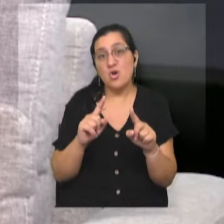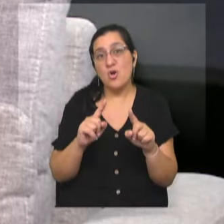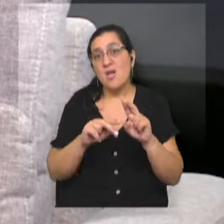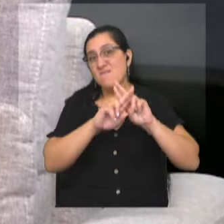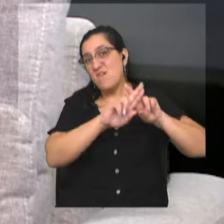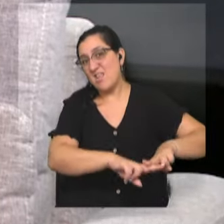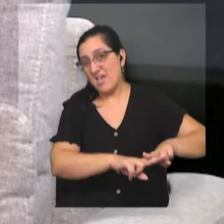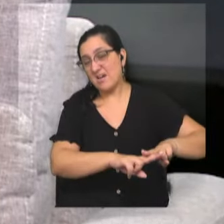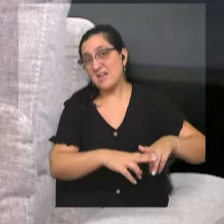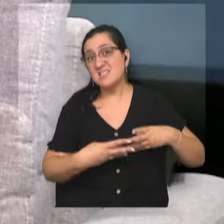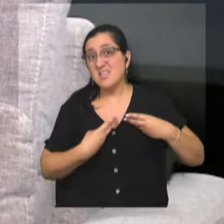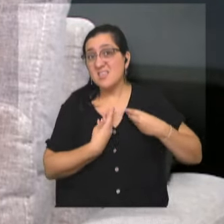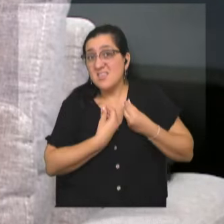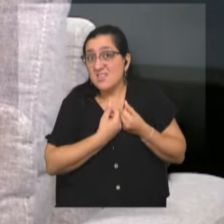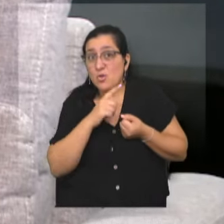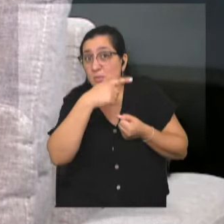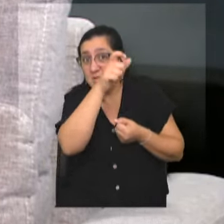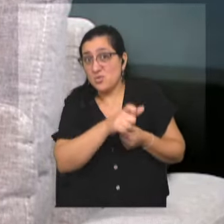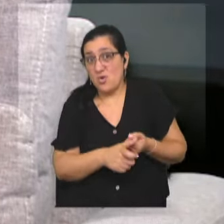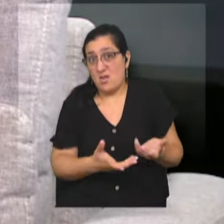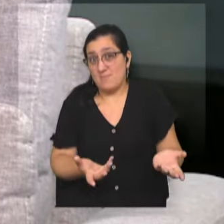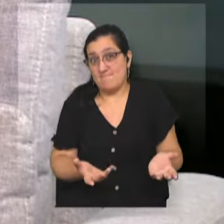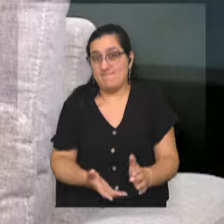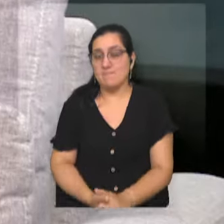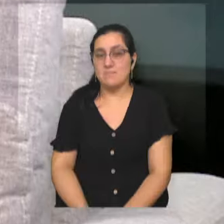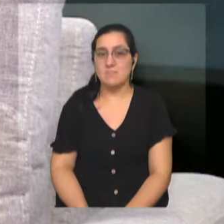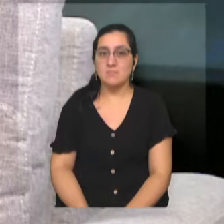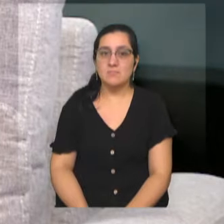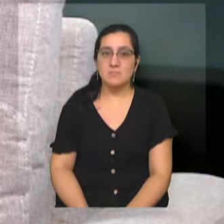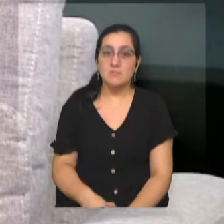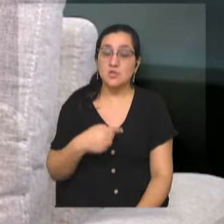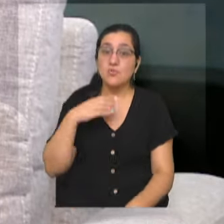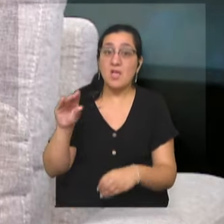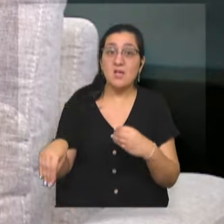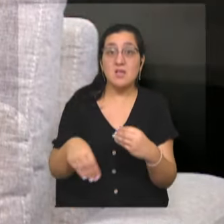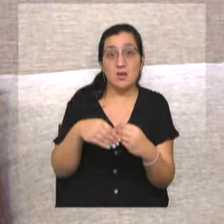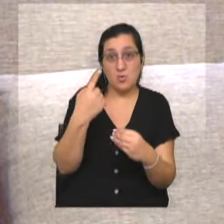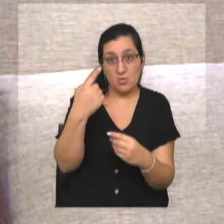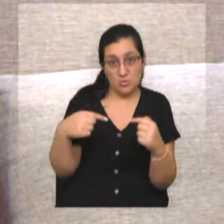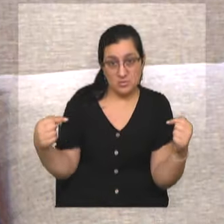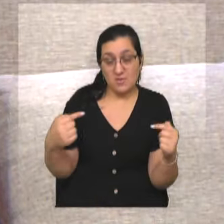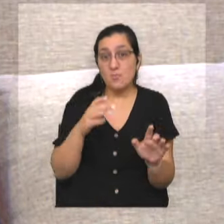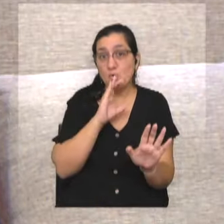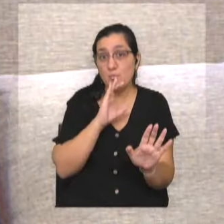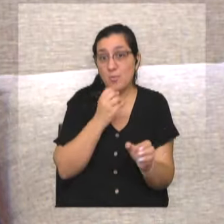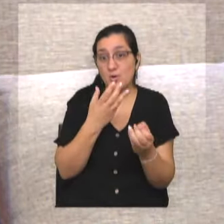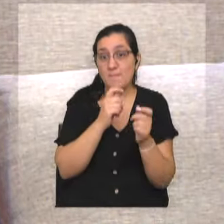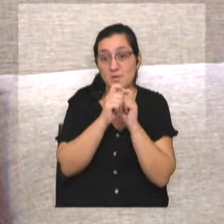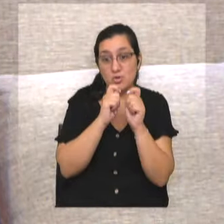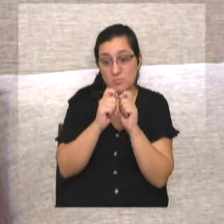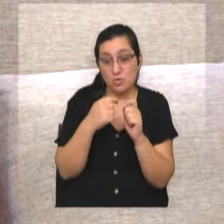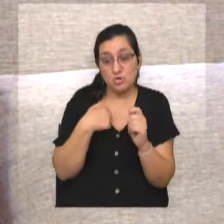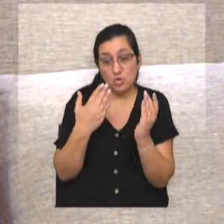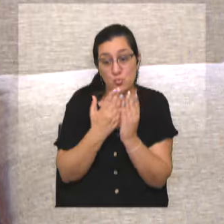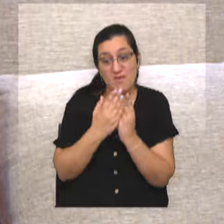las personas cuando dicen que sienten algo y que les hizo mal. Muy bien. Agrego una cosita nada más, que fue muy gracioso, porque el periodismo era otra cosa cuando yo